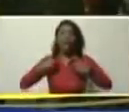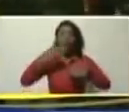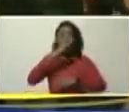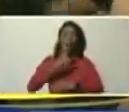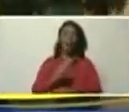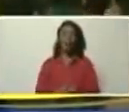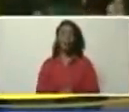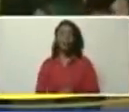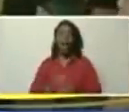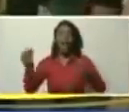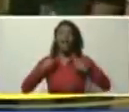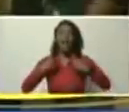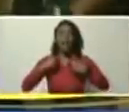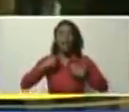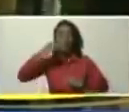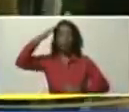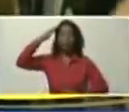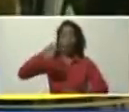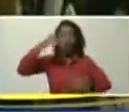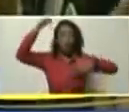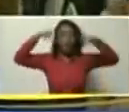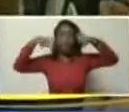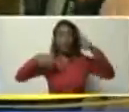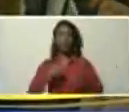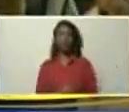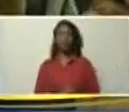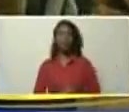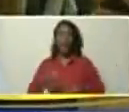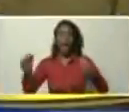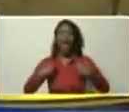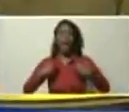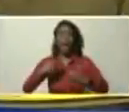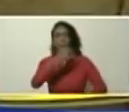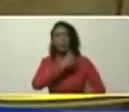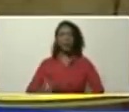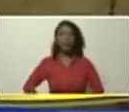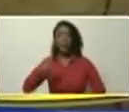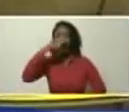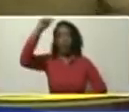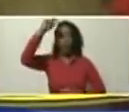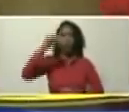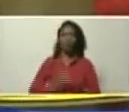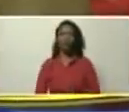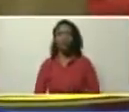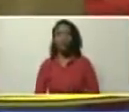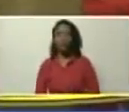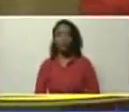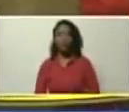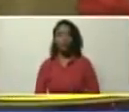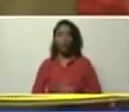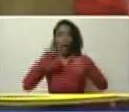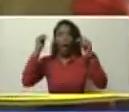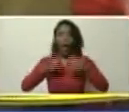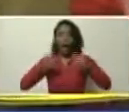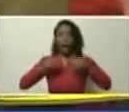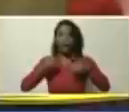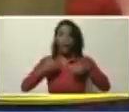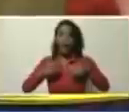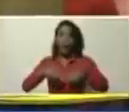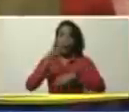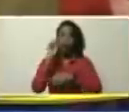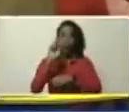Barinas! ¡Que viva el comandante Hugo Chávez! ¡Que viva el presidente Maduro! Esta es